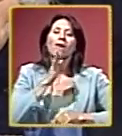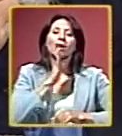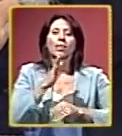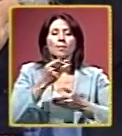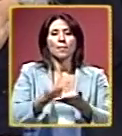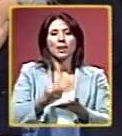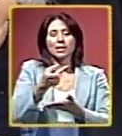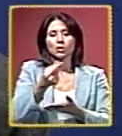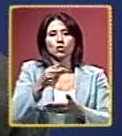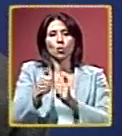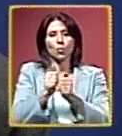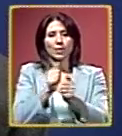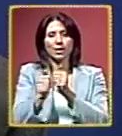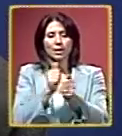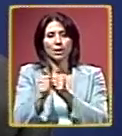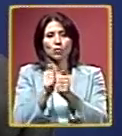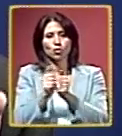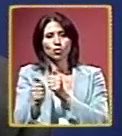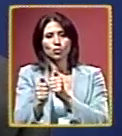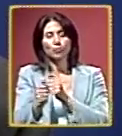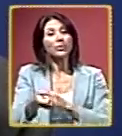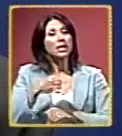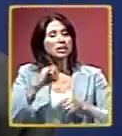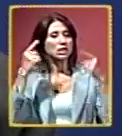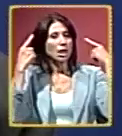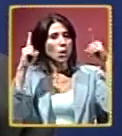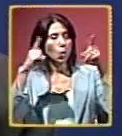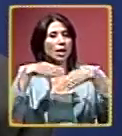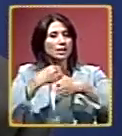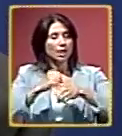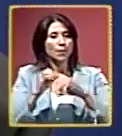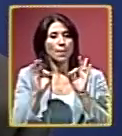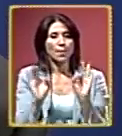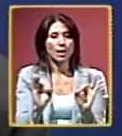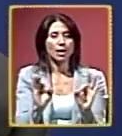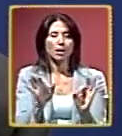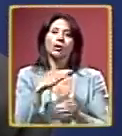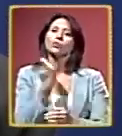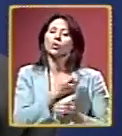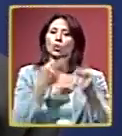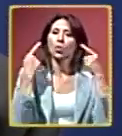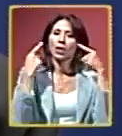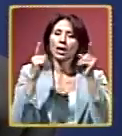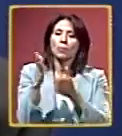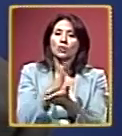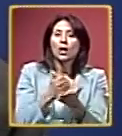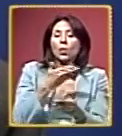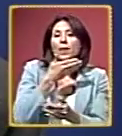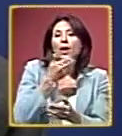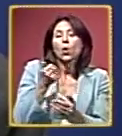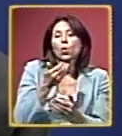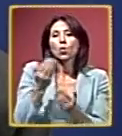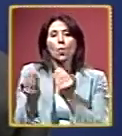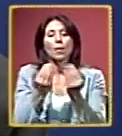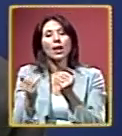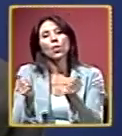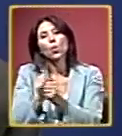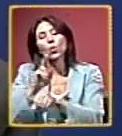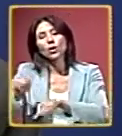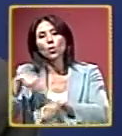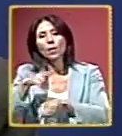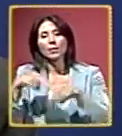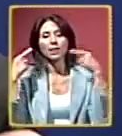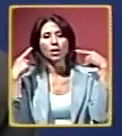¿no? Si se logra hacer bien, pues lograríamos algo mejor que lo que normalmente logran los